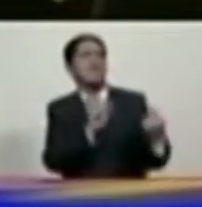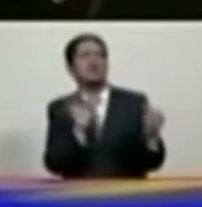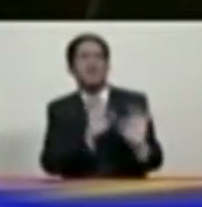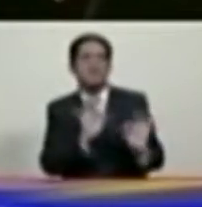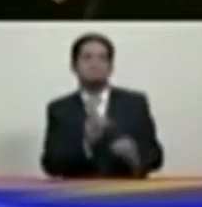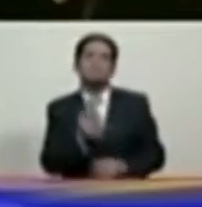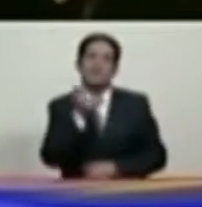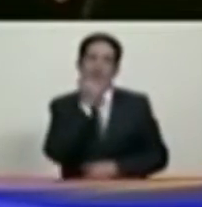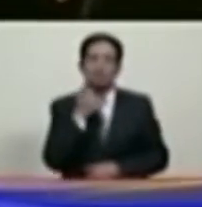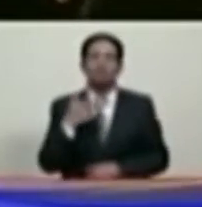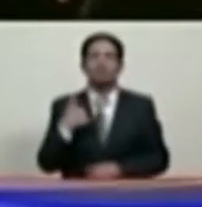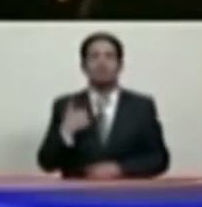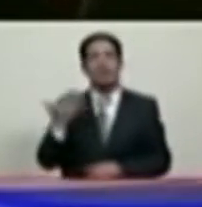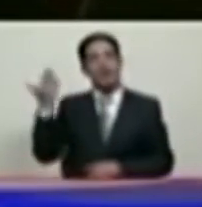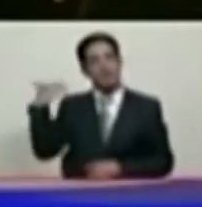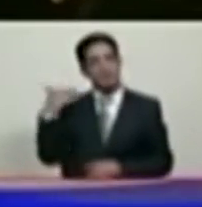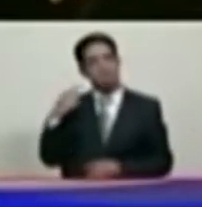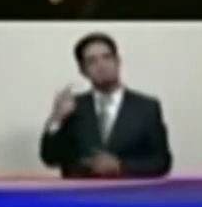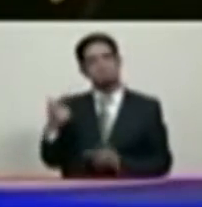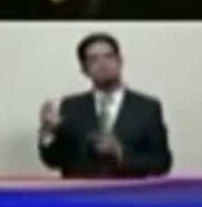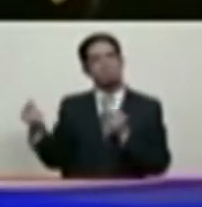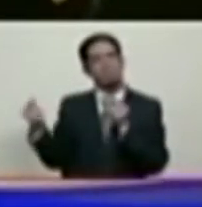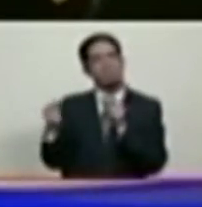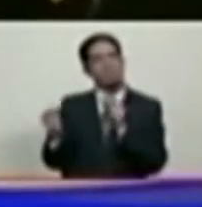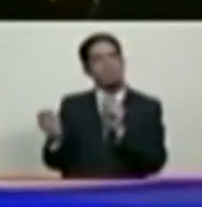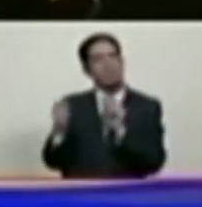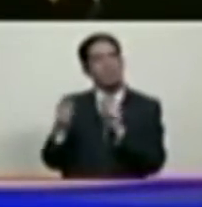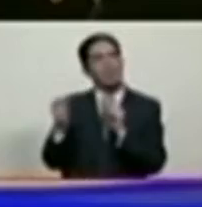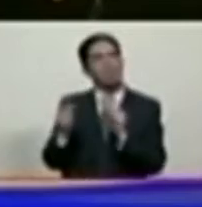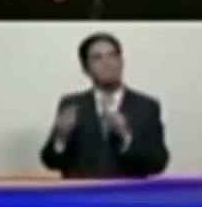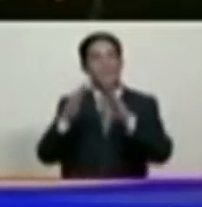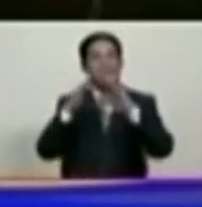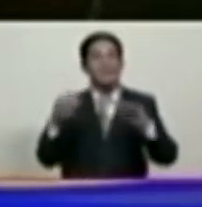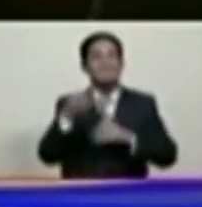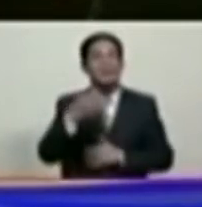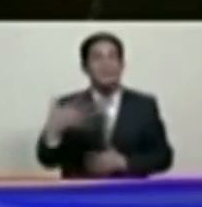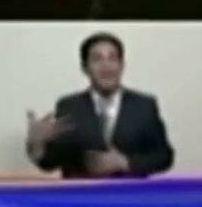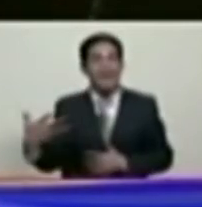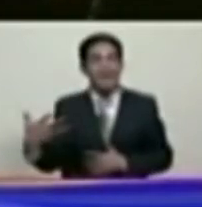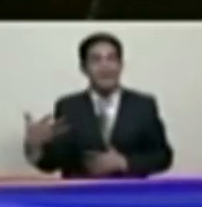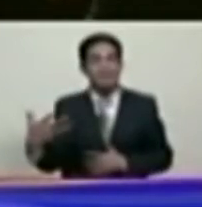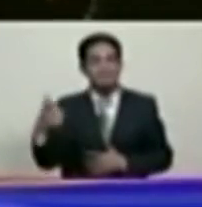Yo lo dije en la entrevista ayer. La Casa Blanca se metió, señor Donald Trump,